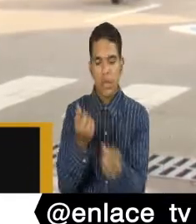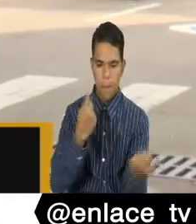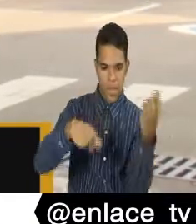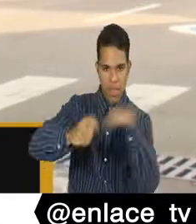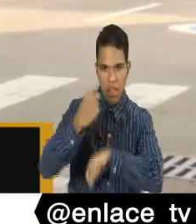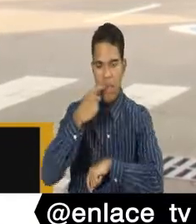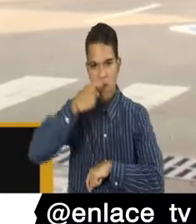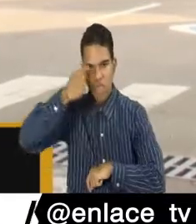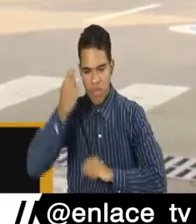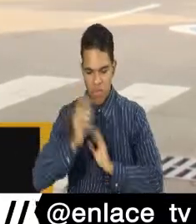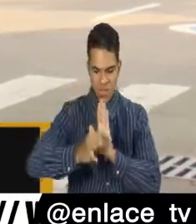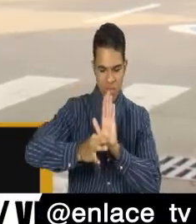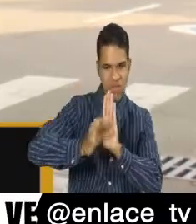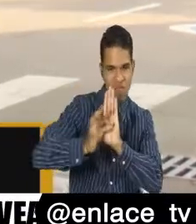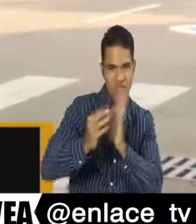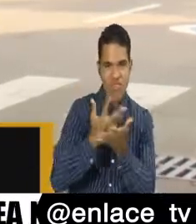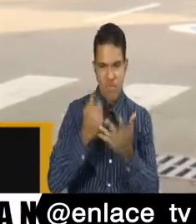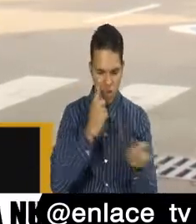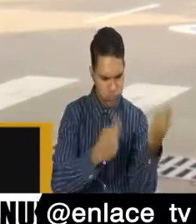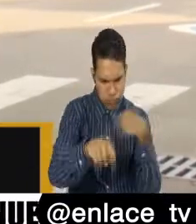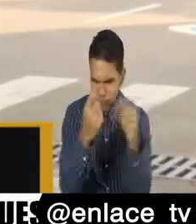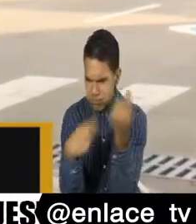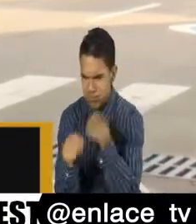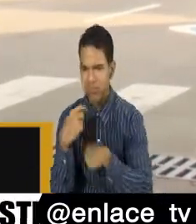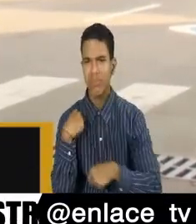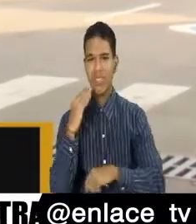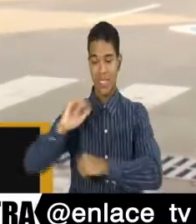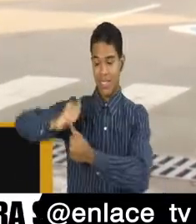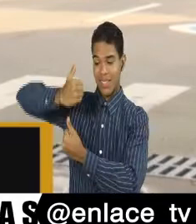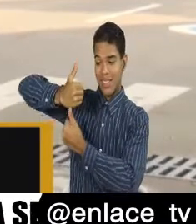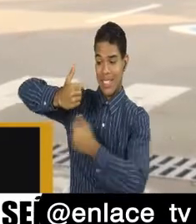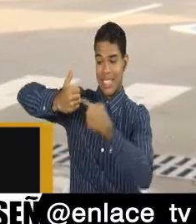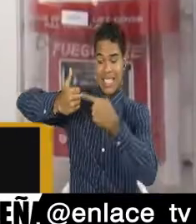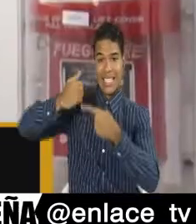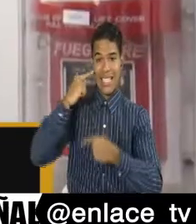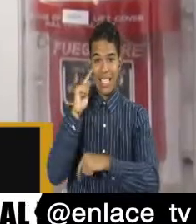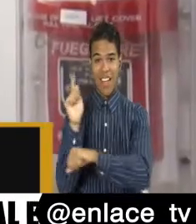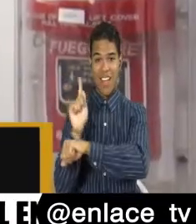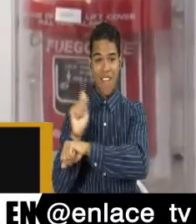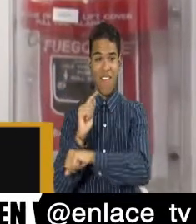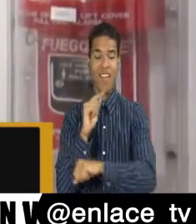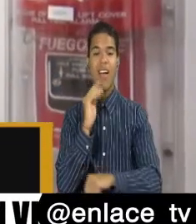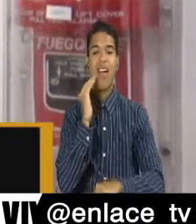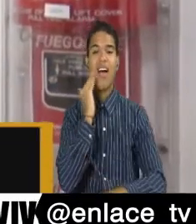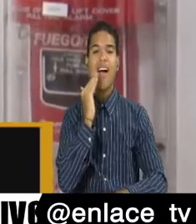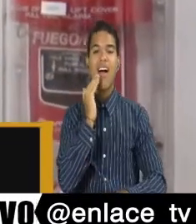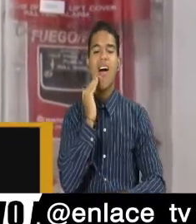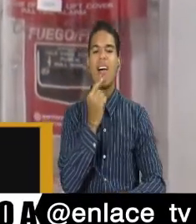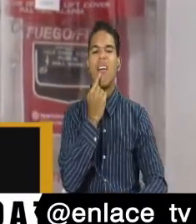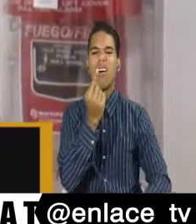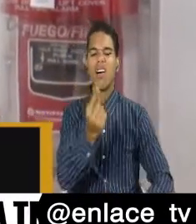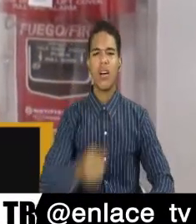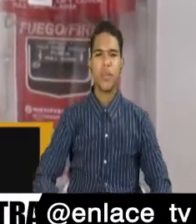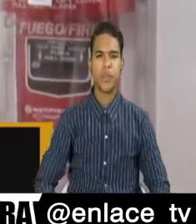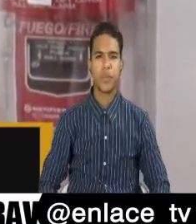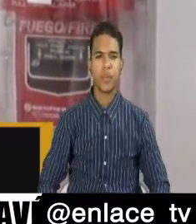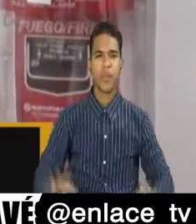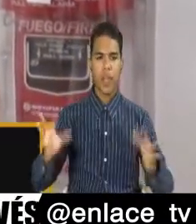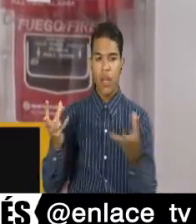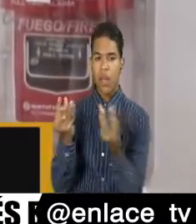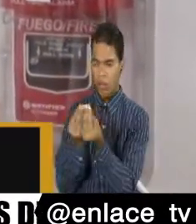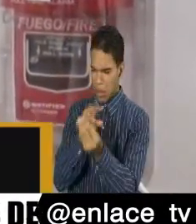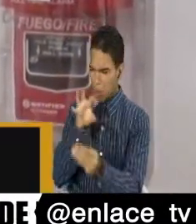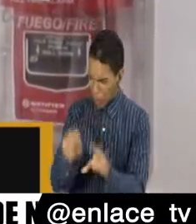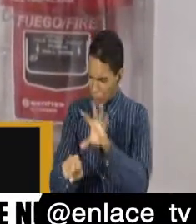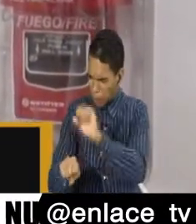La directora regional de la Fiscalía, Constanza Bustos, se pronunció. Desarticula la organización delincuencial